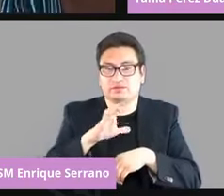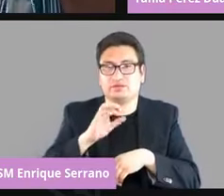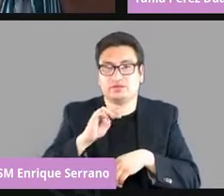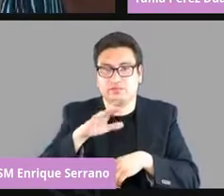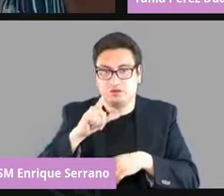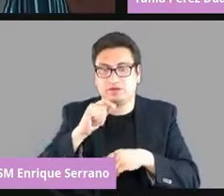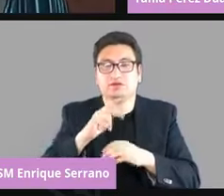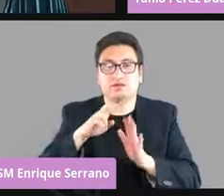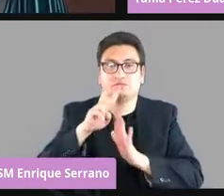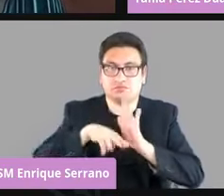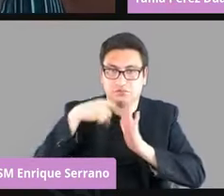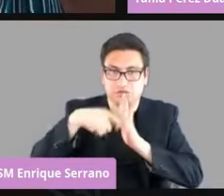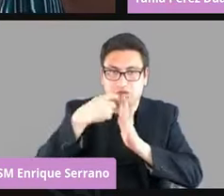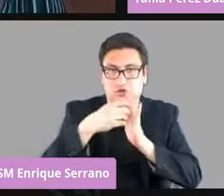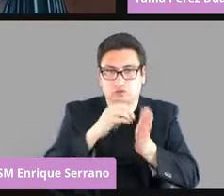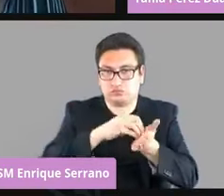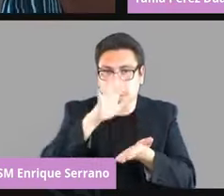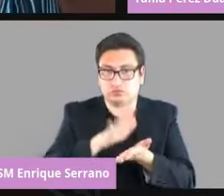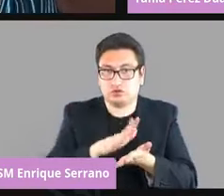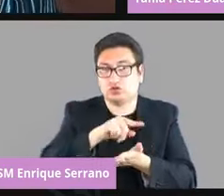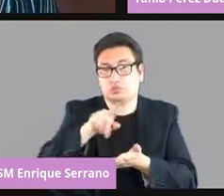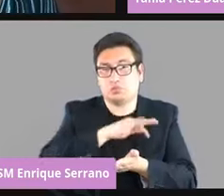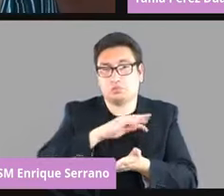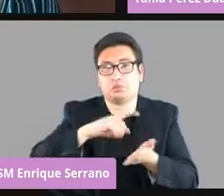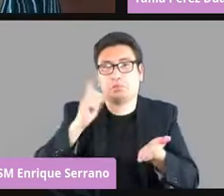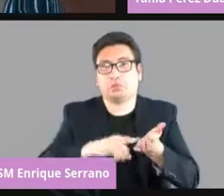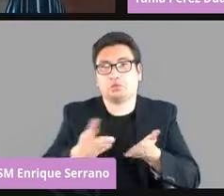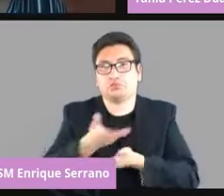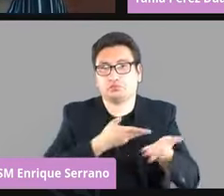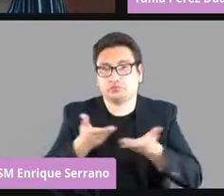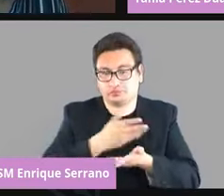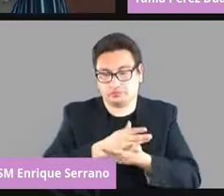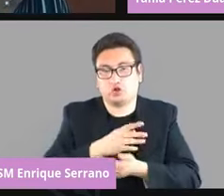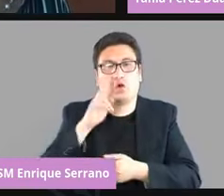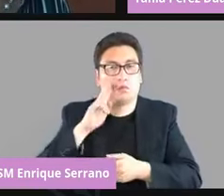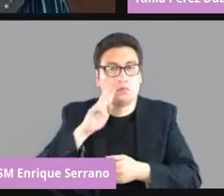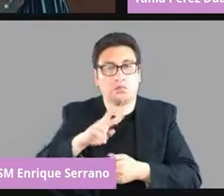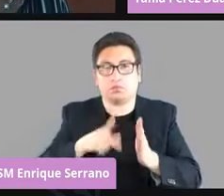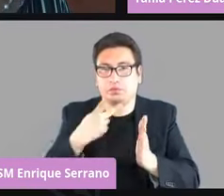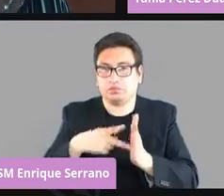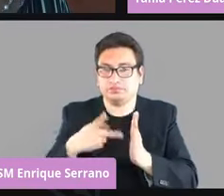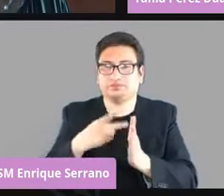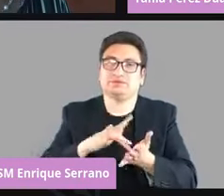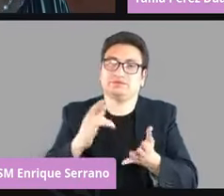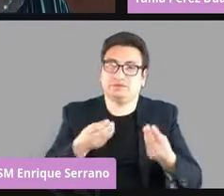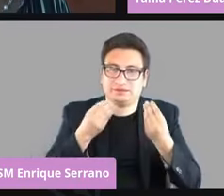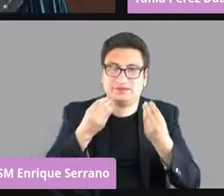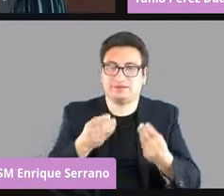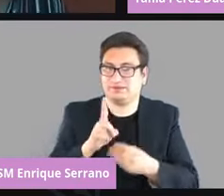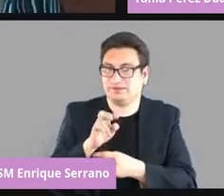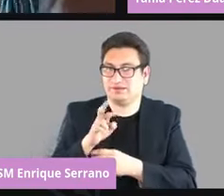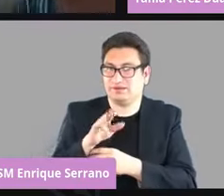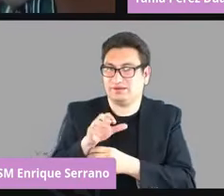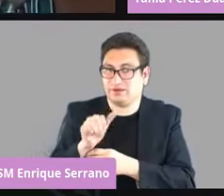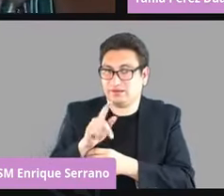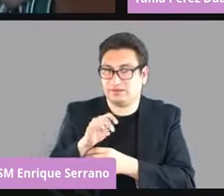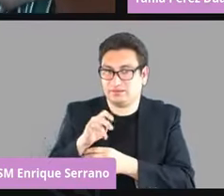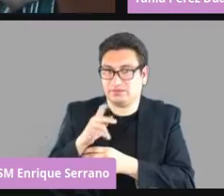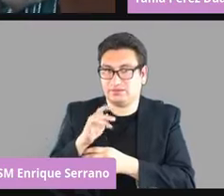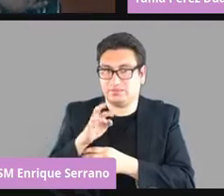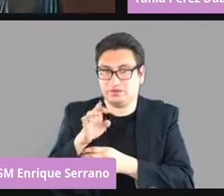México para que puedan compartir y acceder a ella. Muchísimas, muchísimas gracias, doctora Tania Pérez Duarte.